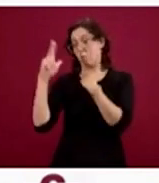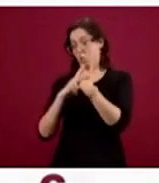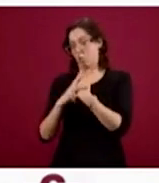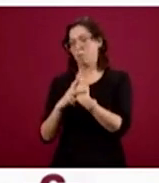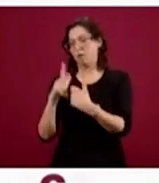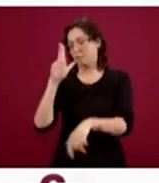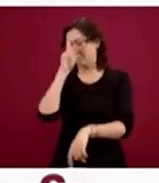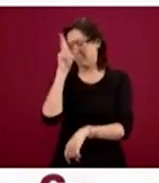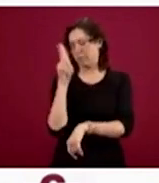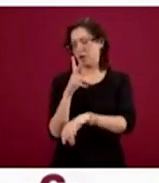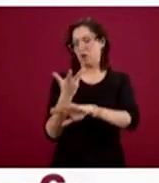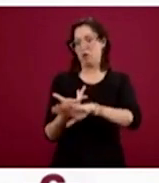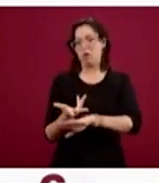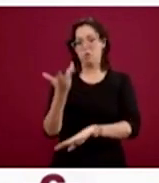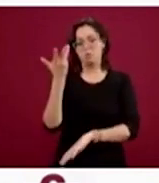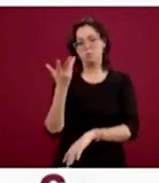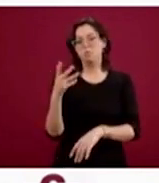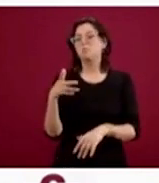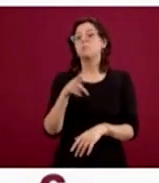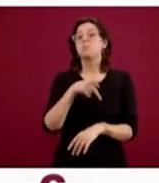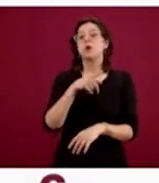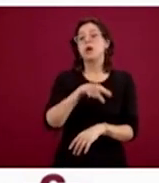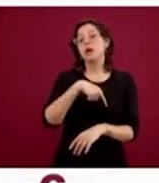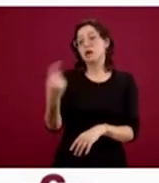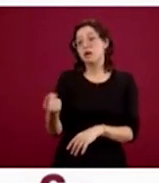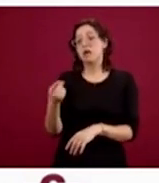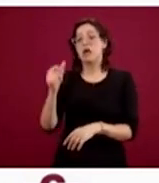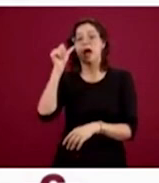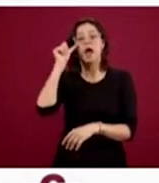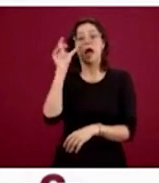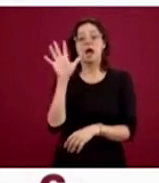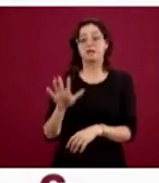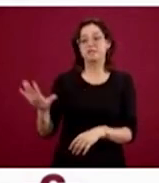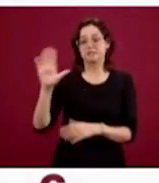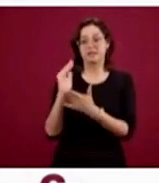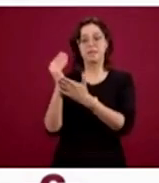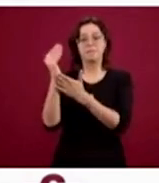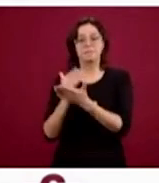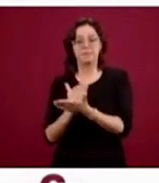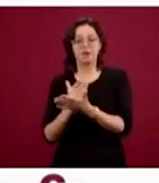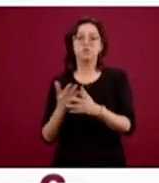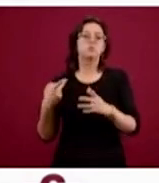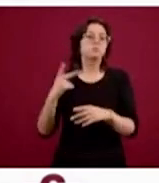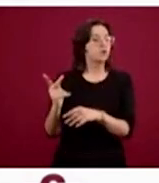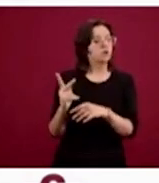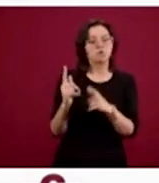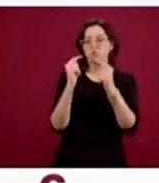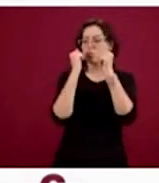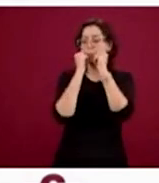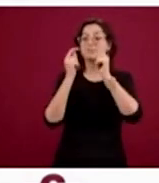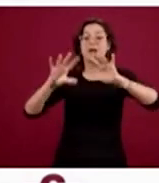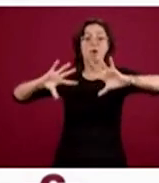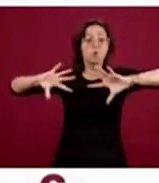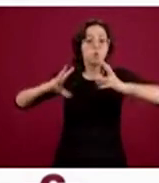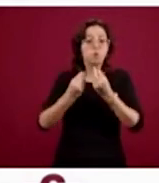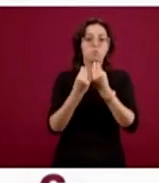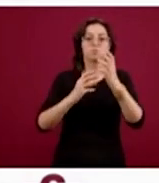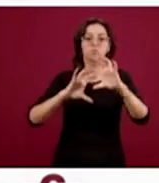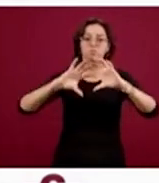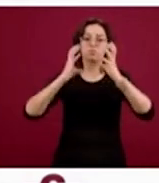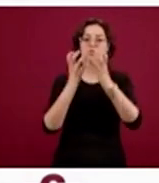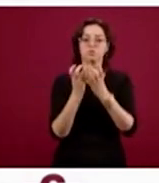estables en el continente asiático pero el promedio de todas estas pues nos da un 6.1 por ciento